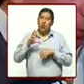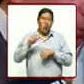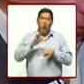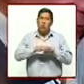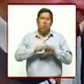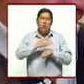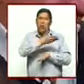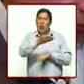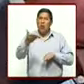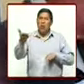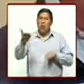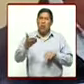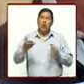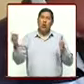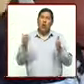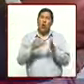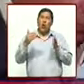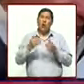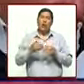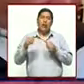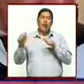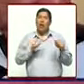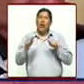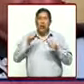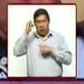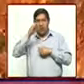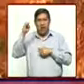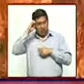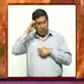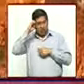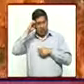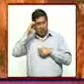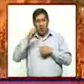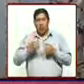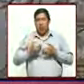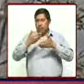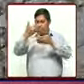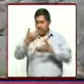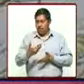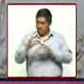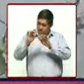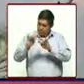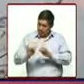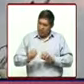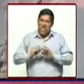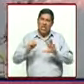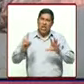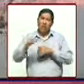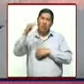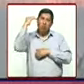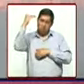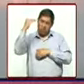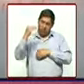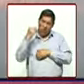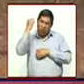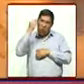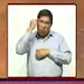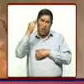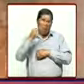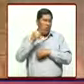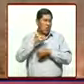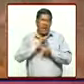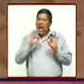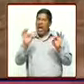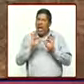una acción popular en contra de los actores estatales. La presentación señala que ninguno de los niveles estatales ha